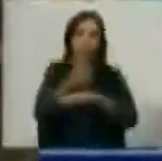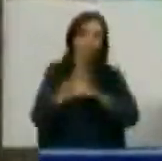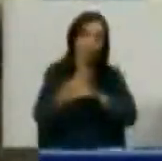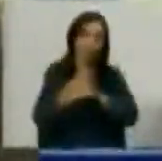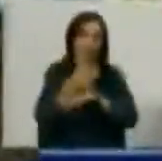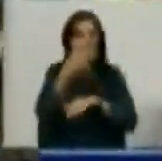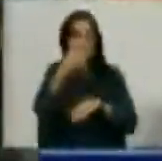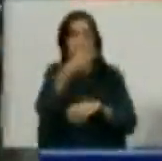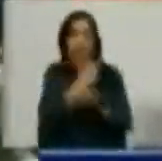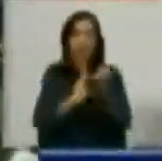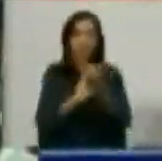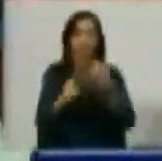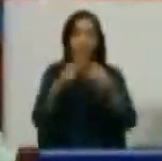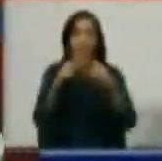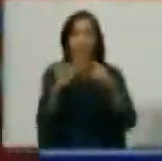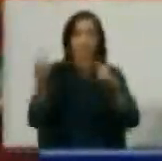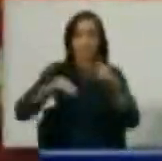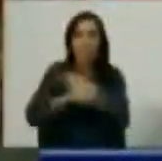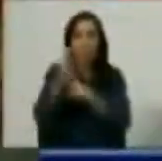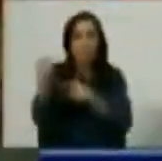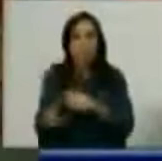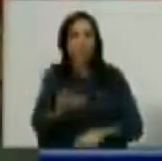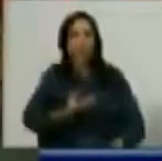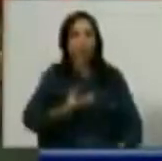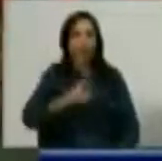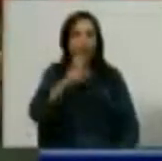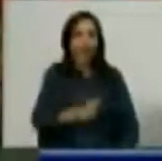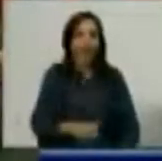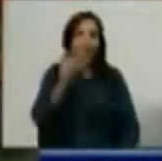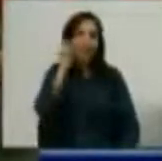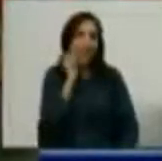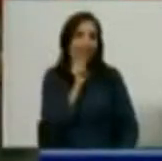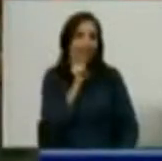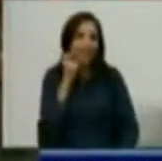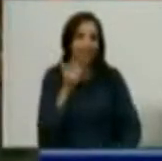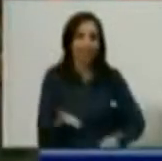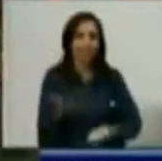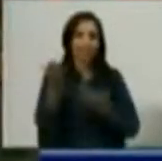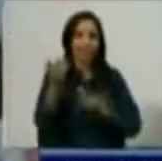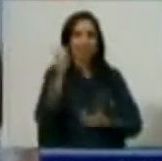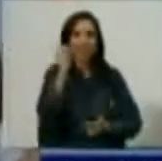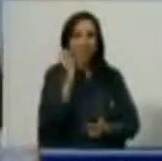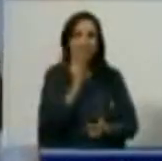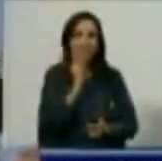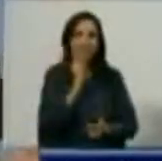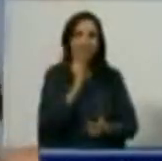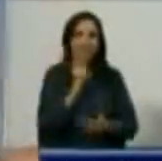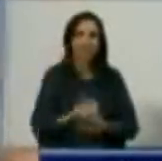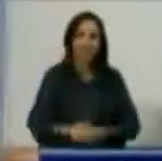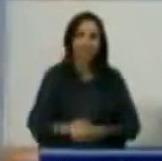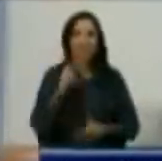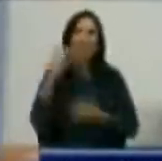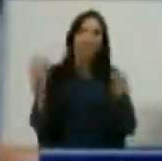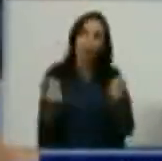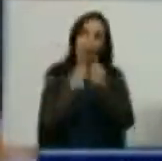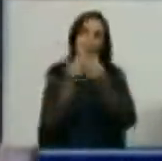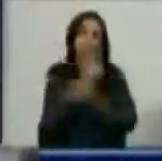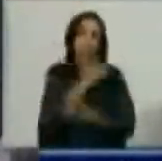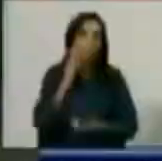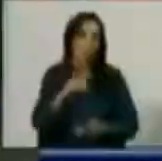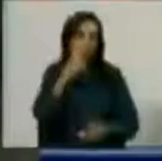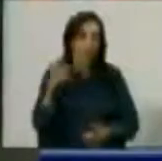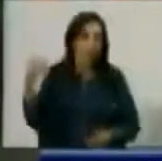está con nosotros nuestro alcalde José Alejandro Terán juventud y experiencia